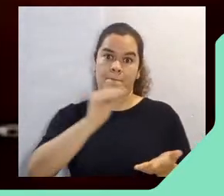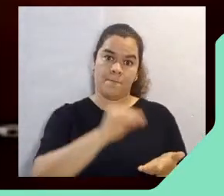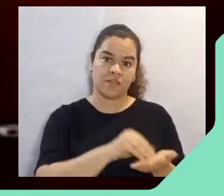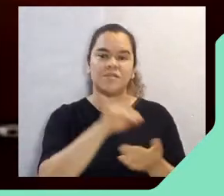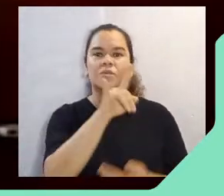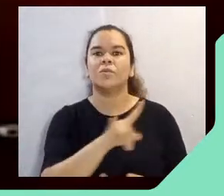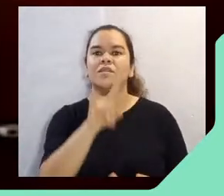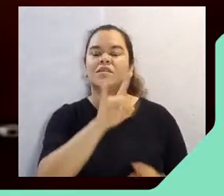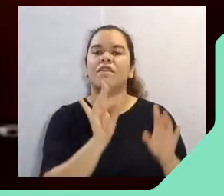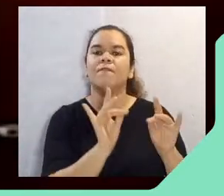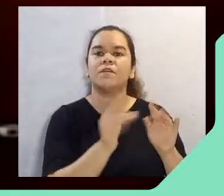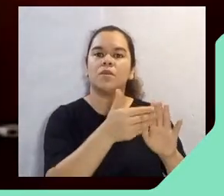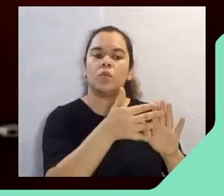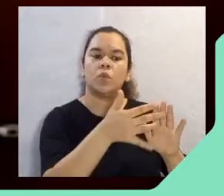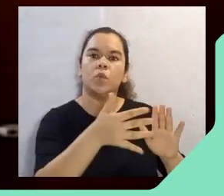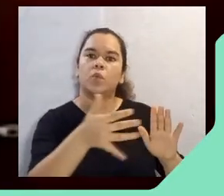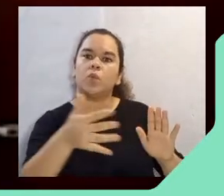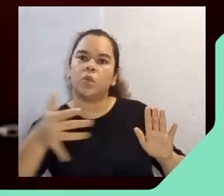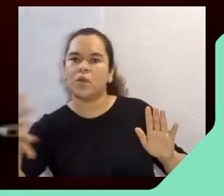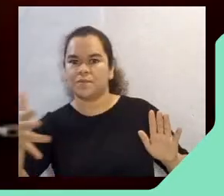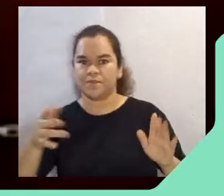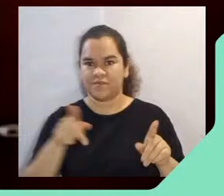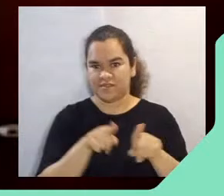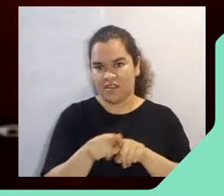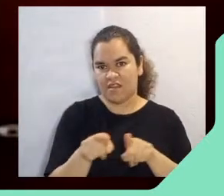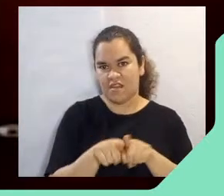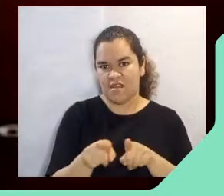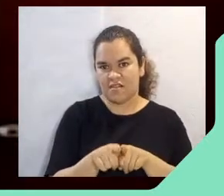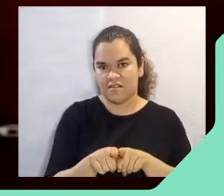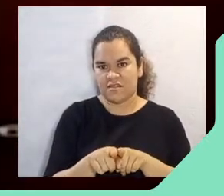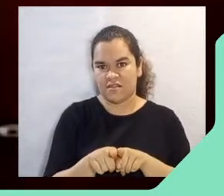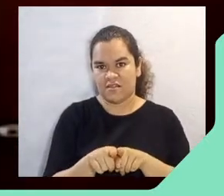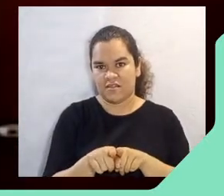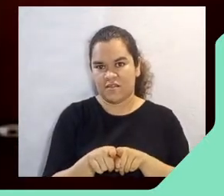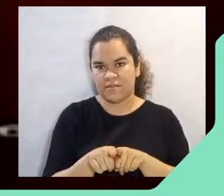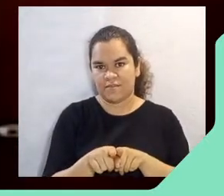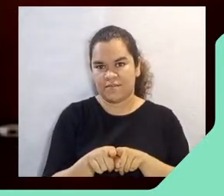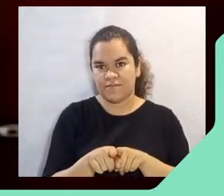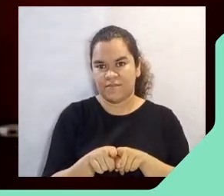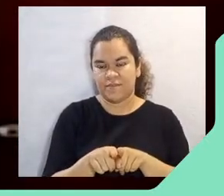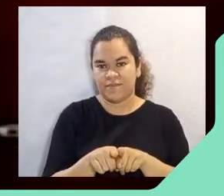después van a empezar a ver, a conocer durante el dictado de las carreras,